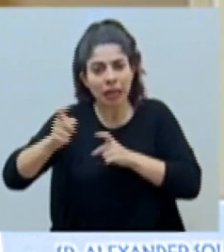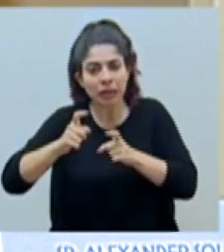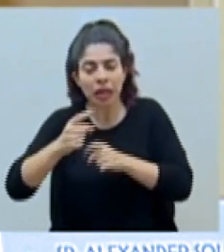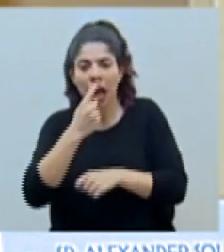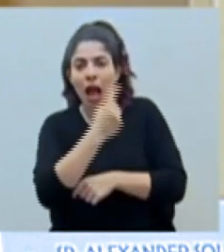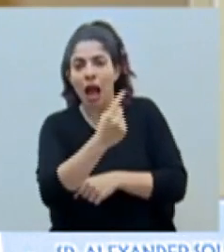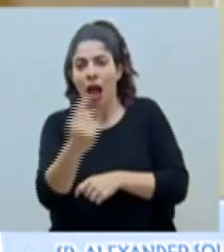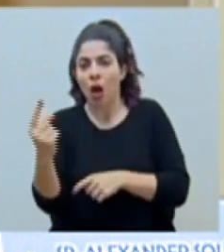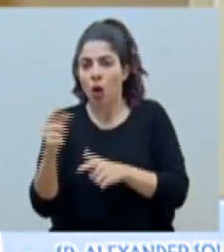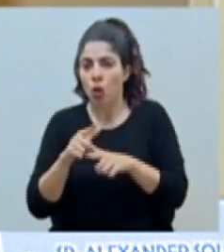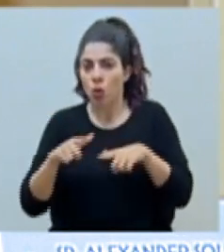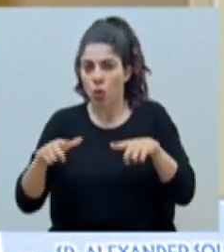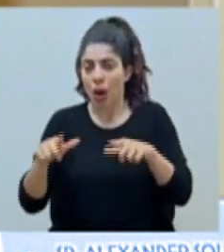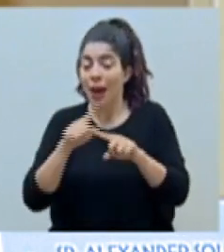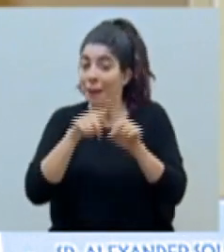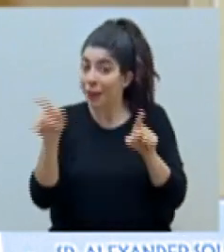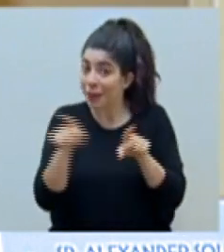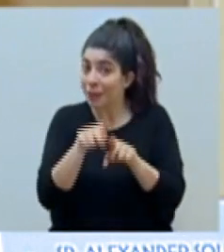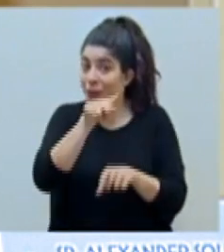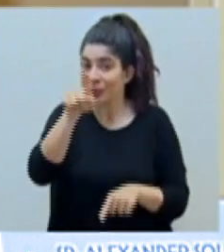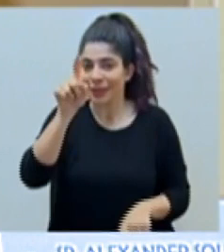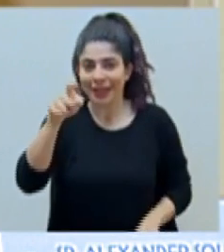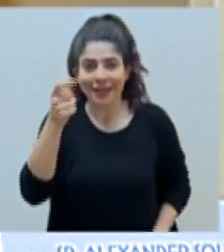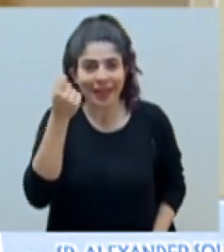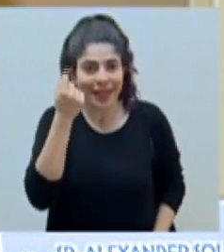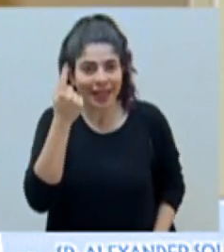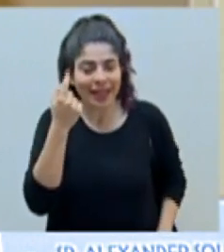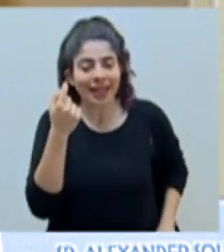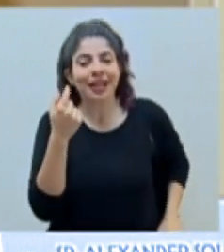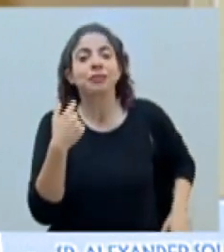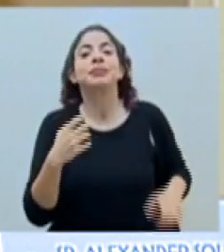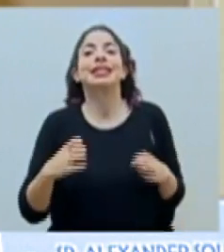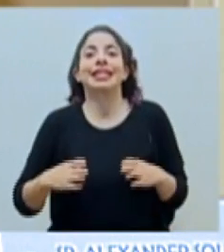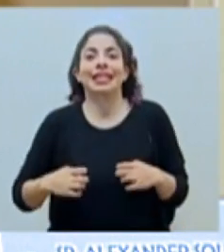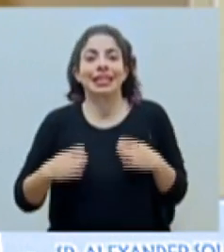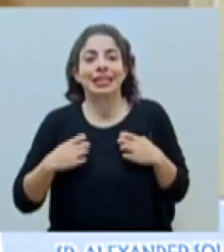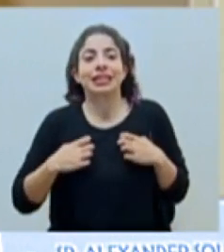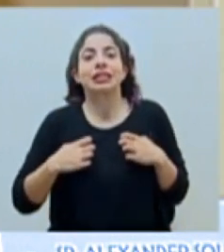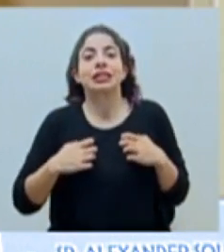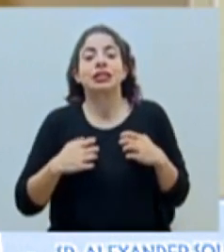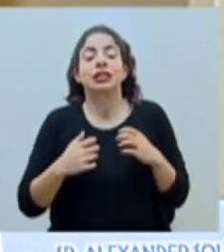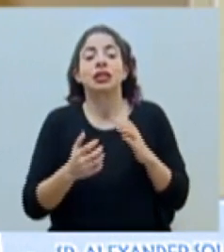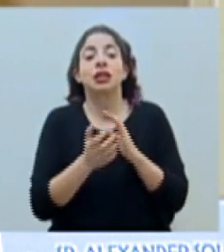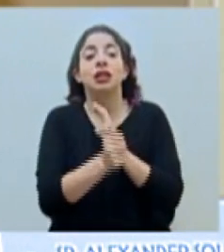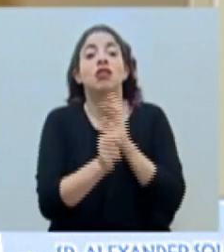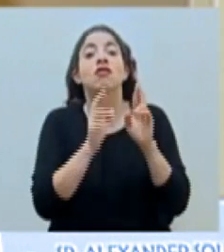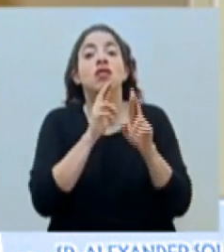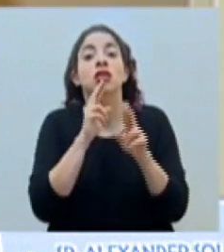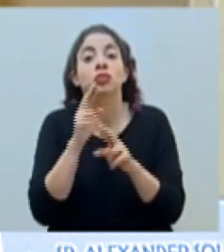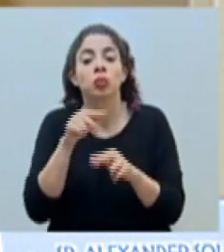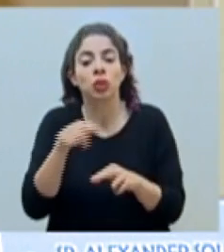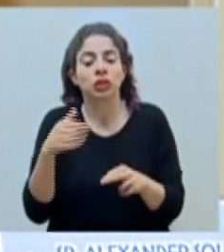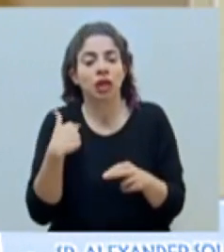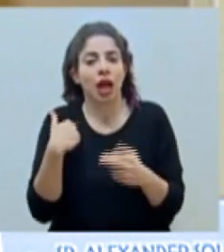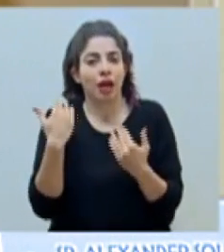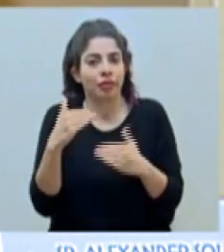territorios, pero también entendamos que existe una capacidad de respuesta de nivel nacional. Por lo